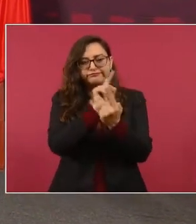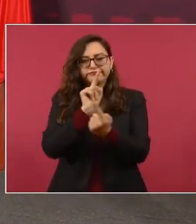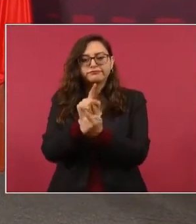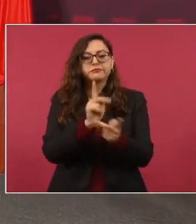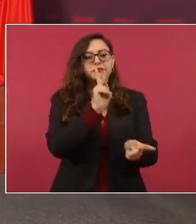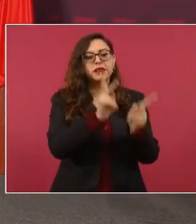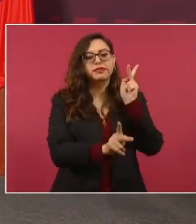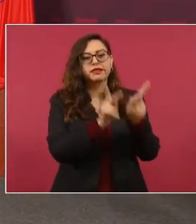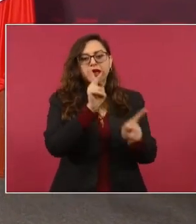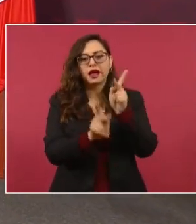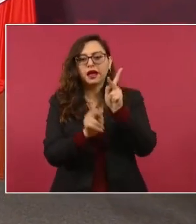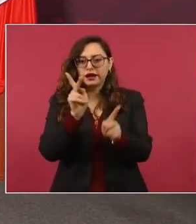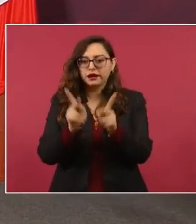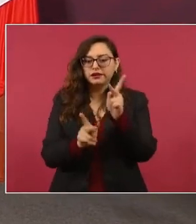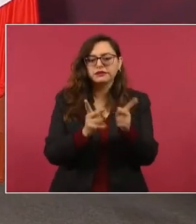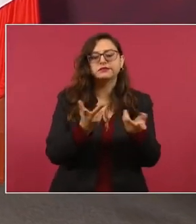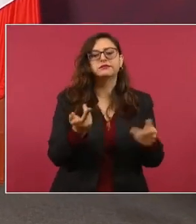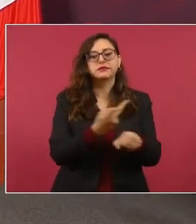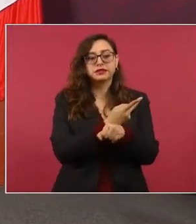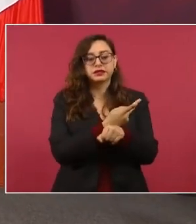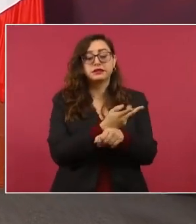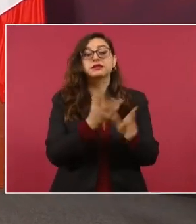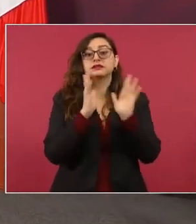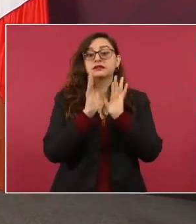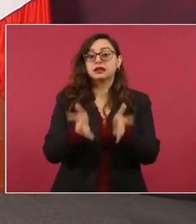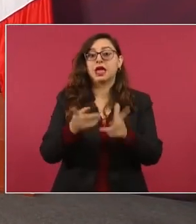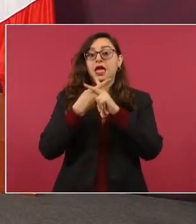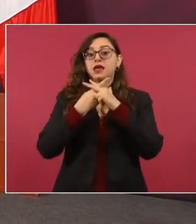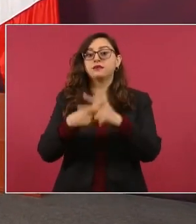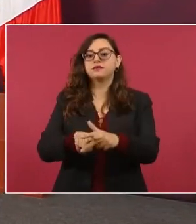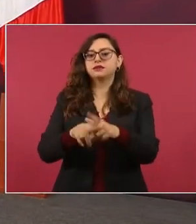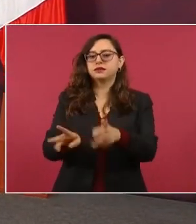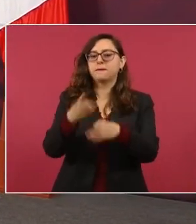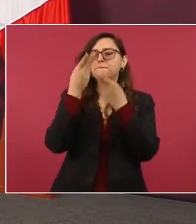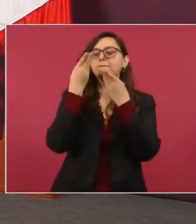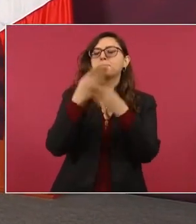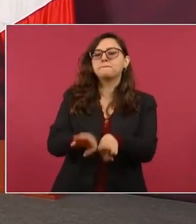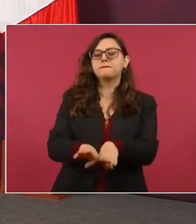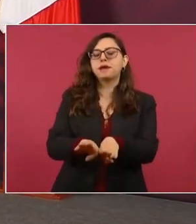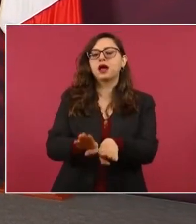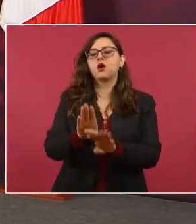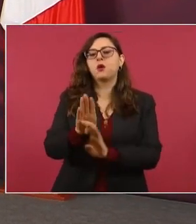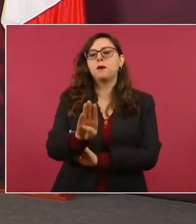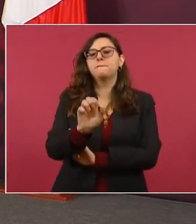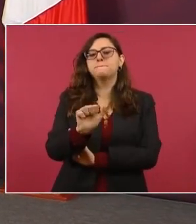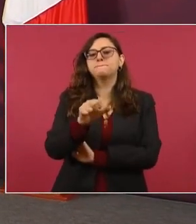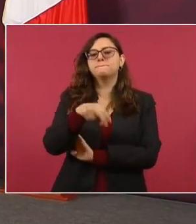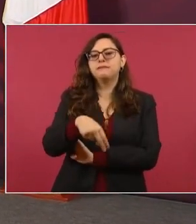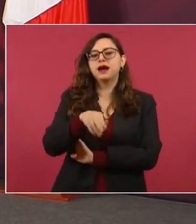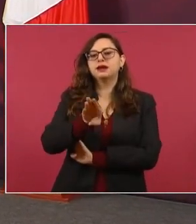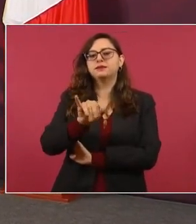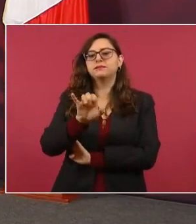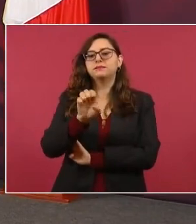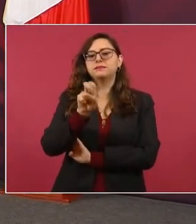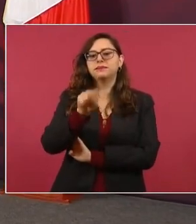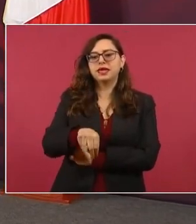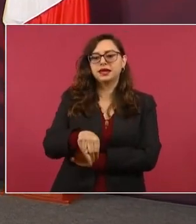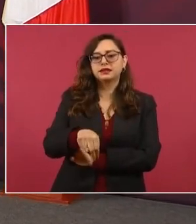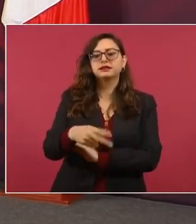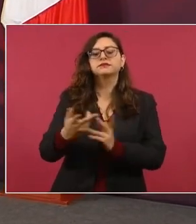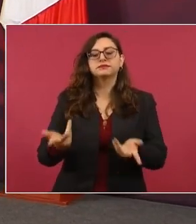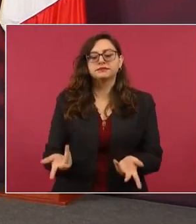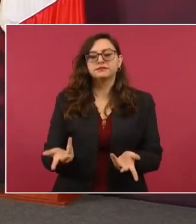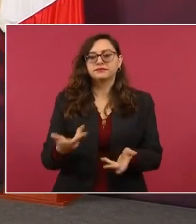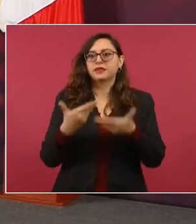porque se están abriendo los bancos del bienestar, las sucursales del Banco del Bienestar. Y donde hay